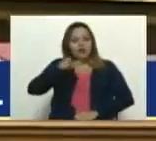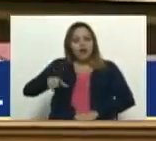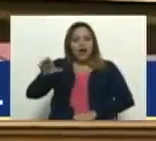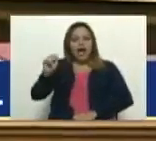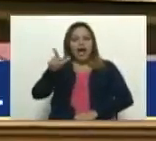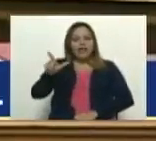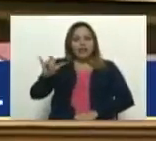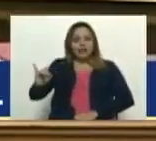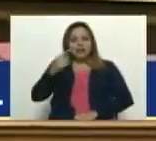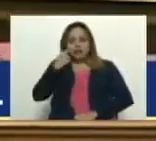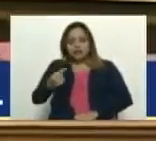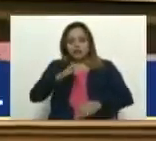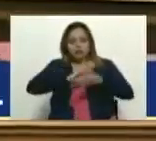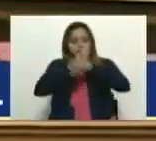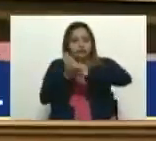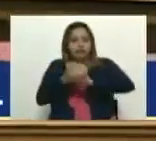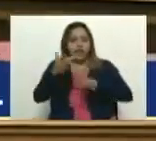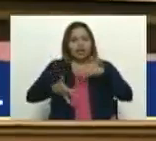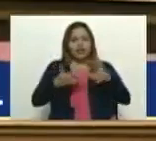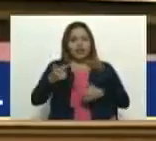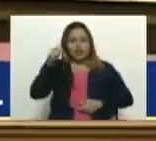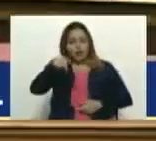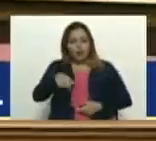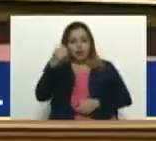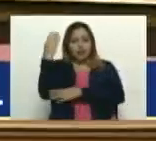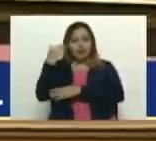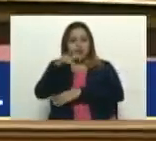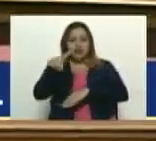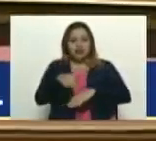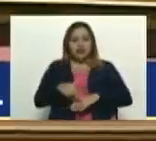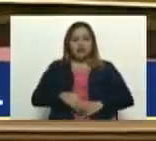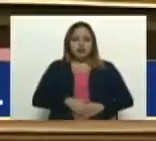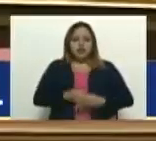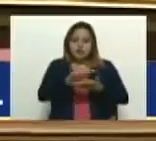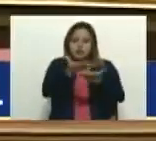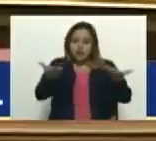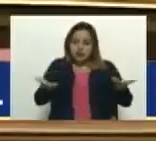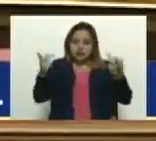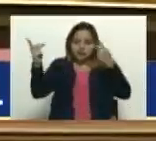declaramos culminada la sesión del día de hoy y quedan todas y todos